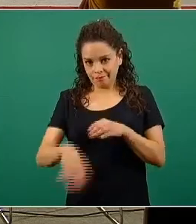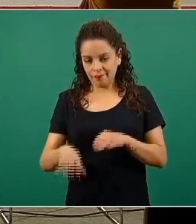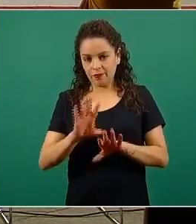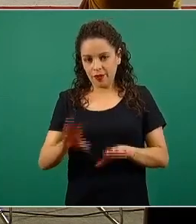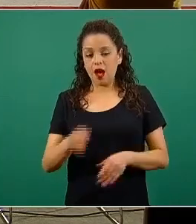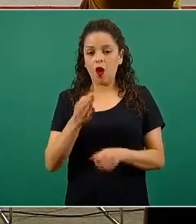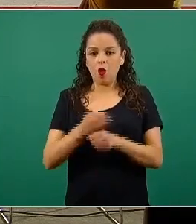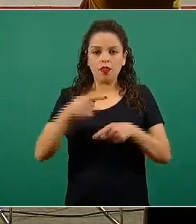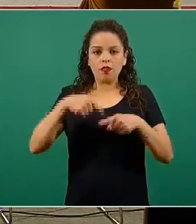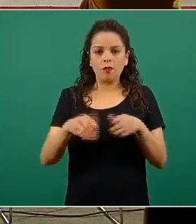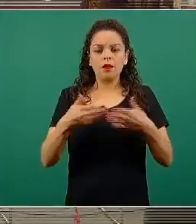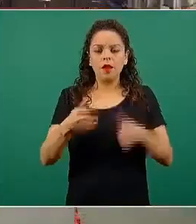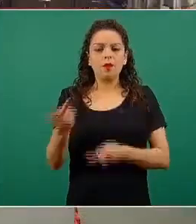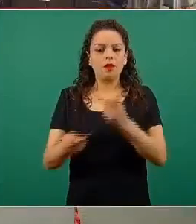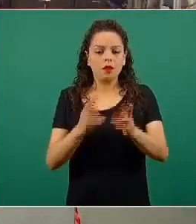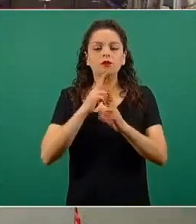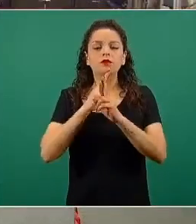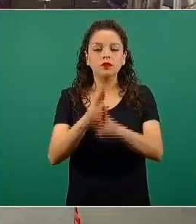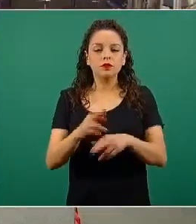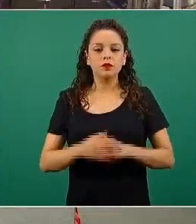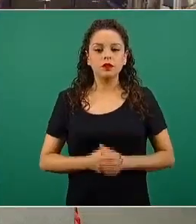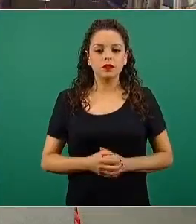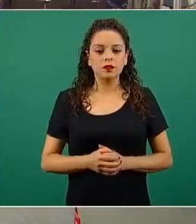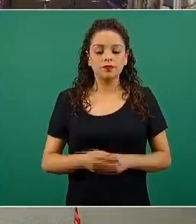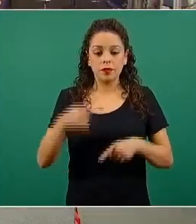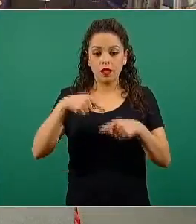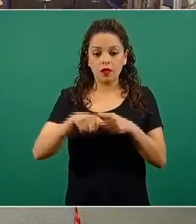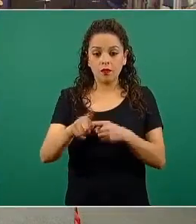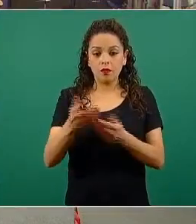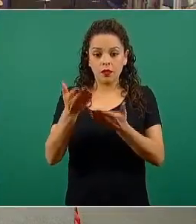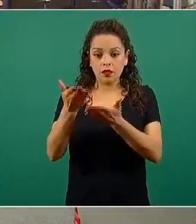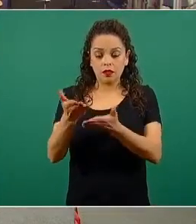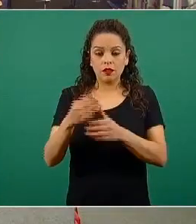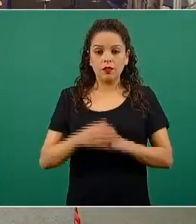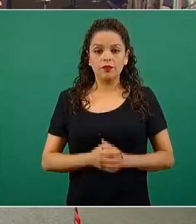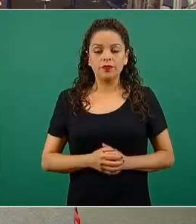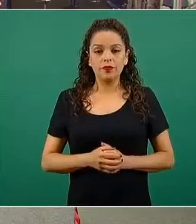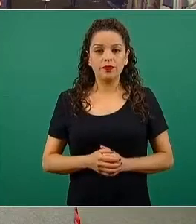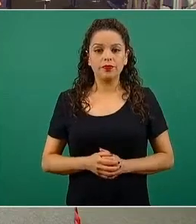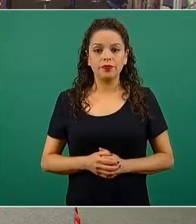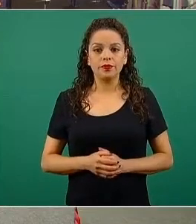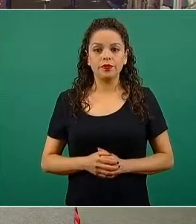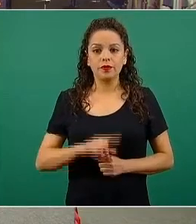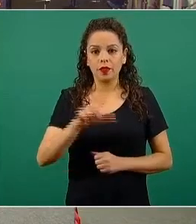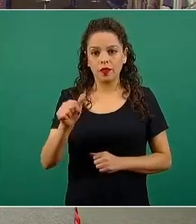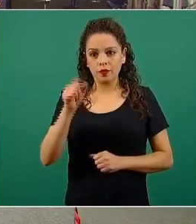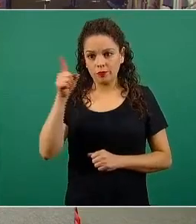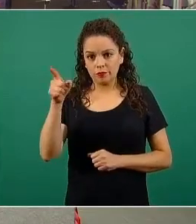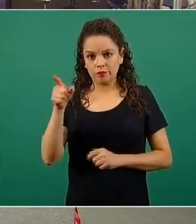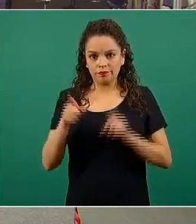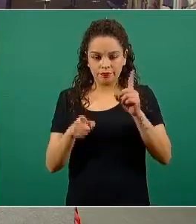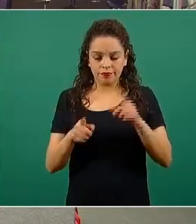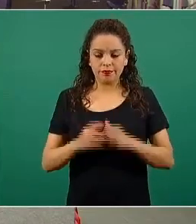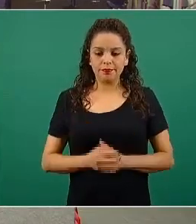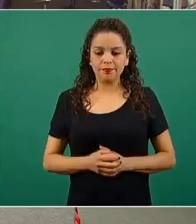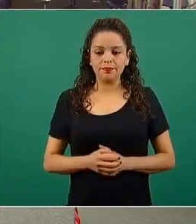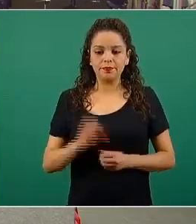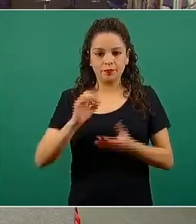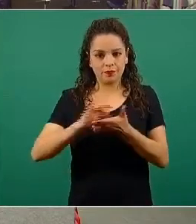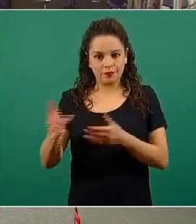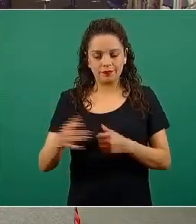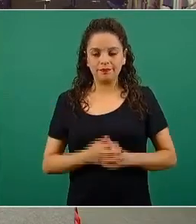Preguntas y respuestas. Vamos a empezar por aquí, después por acá, por allá.